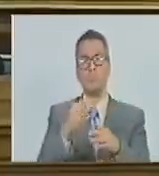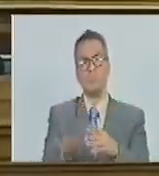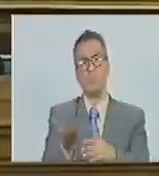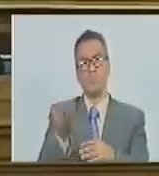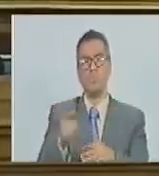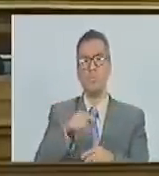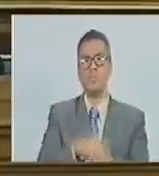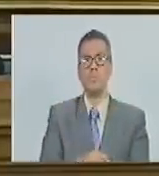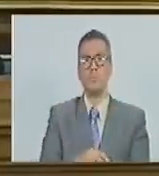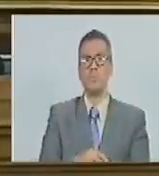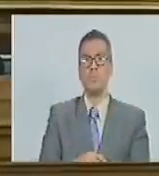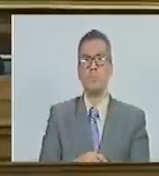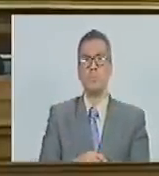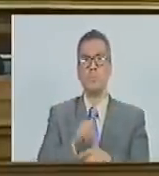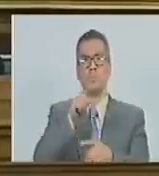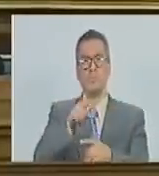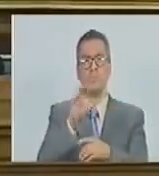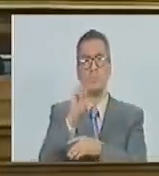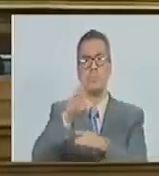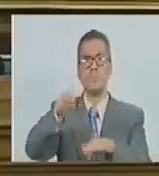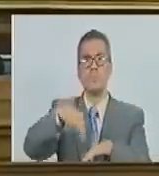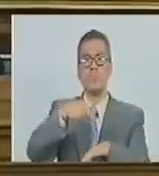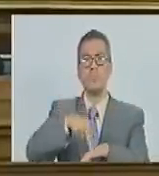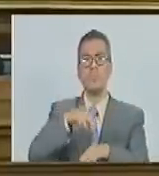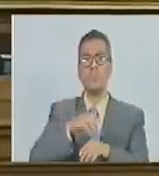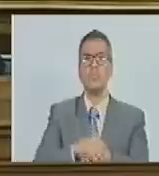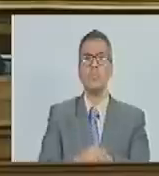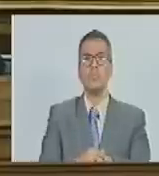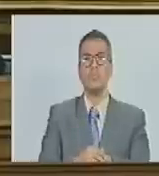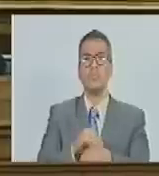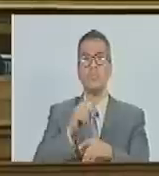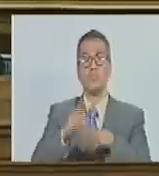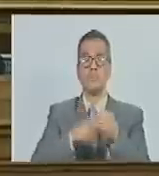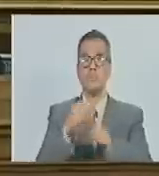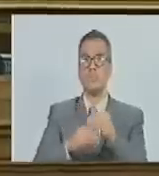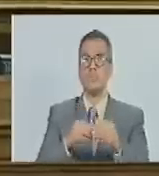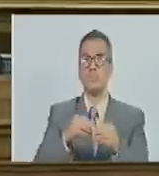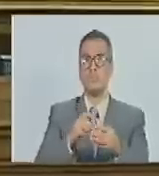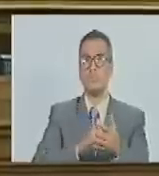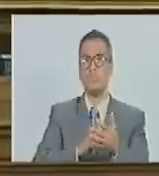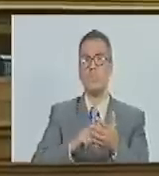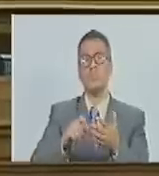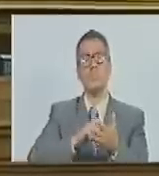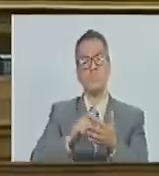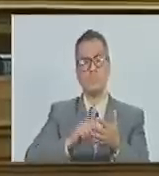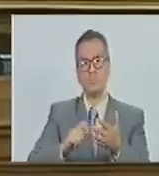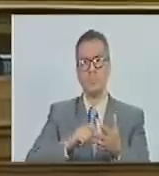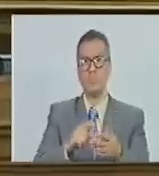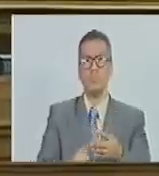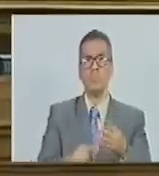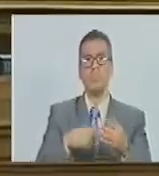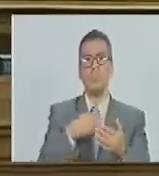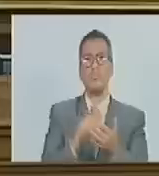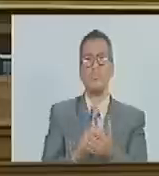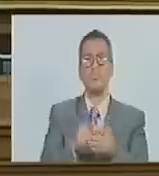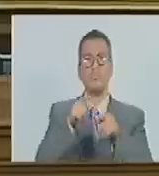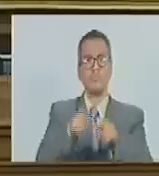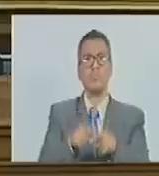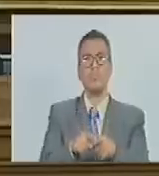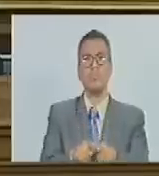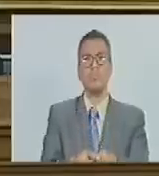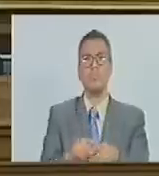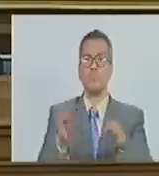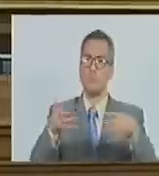fundamental de esta Asamblea Nacional, cumpliendo los lapsos establecidos, debe salir de